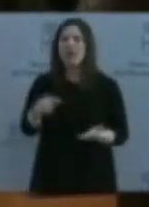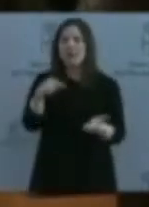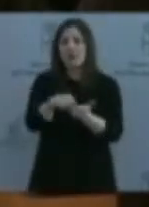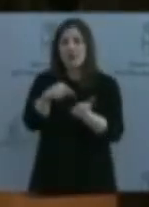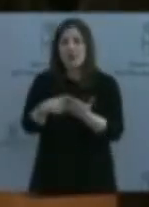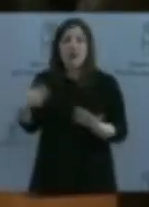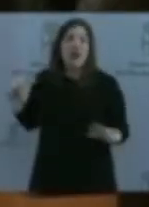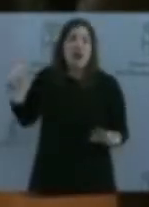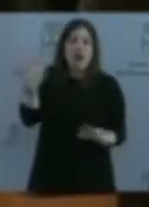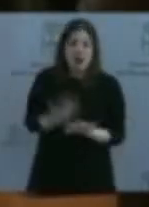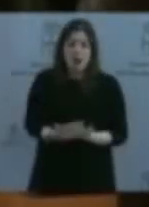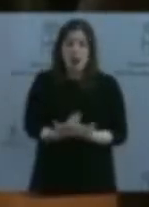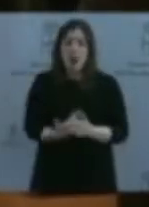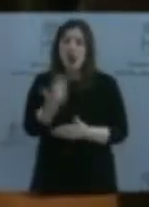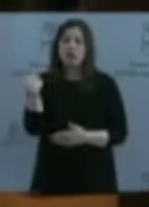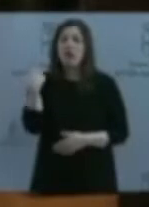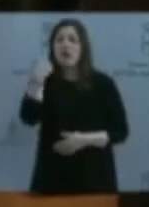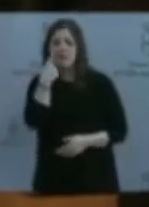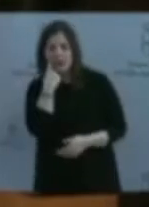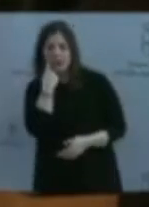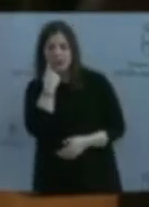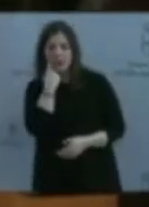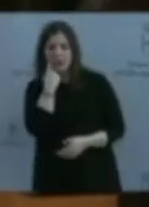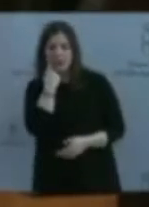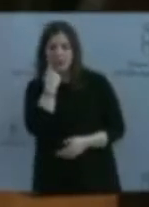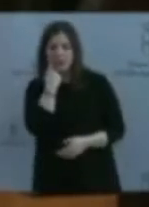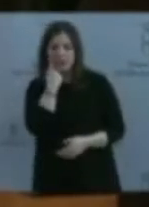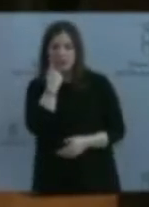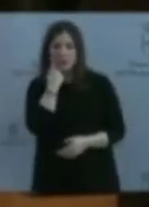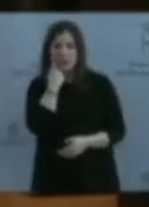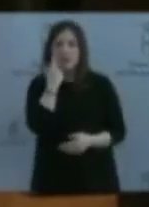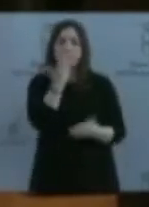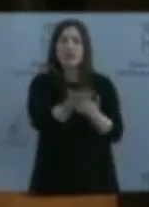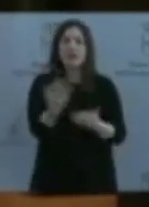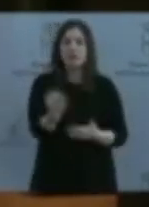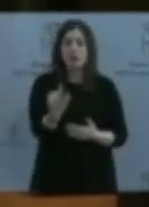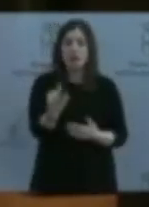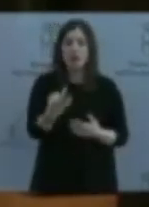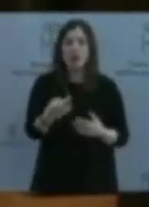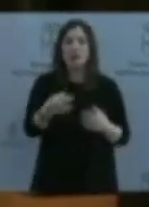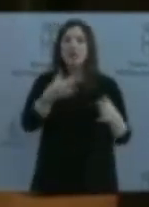que pedíamos notes simples para saber exactamente